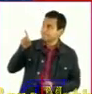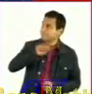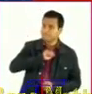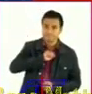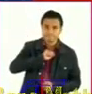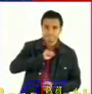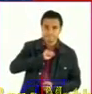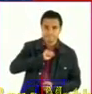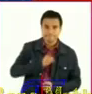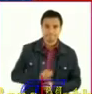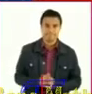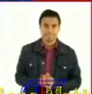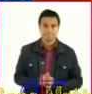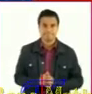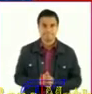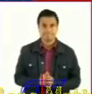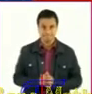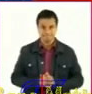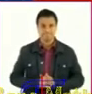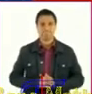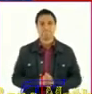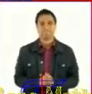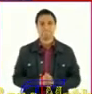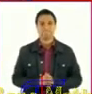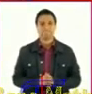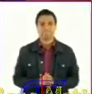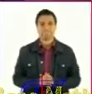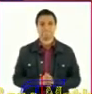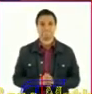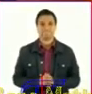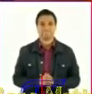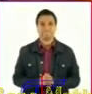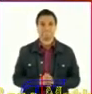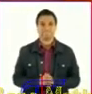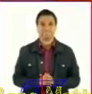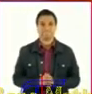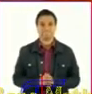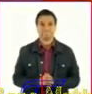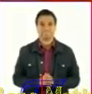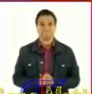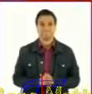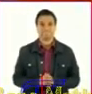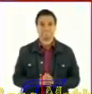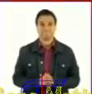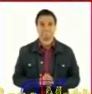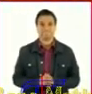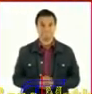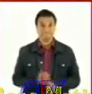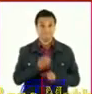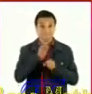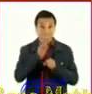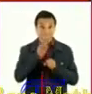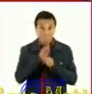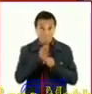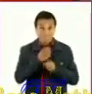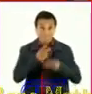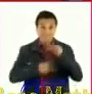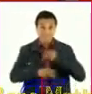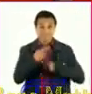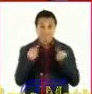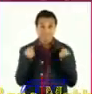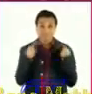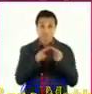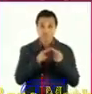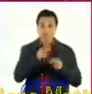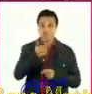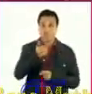trabajo requerido para llevar a cabo el proyecto de innovación. Y para ello contamos con la presencia del maestro